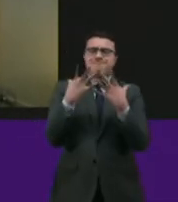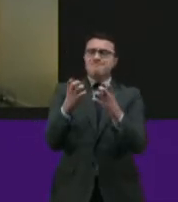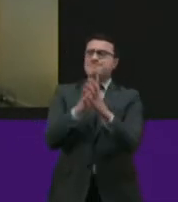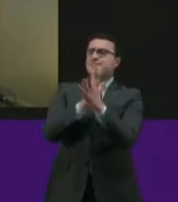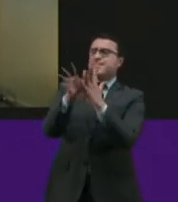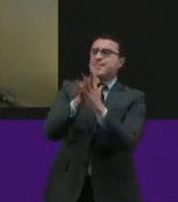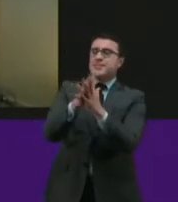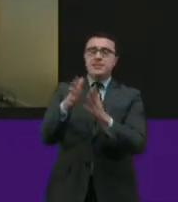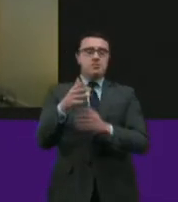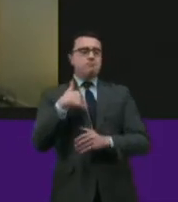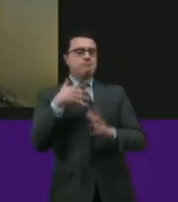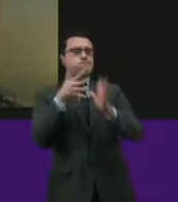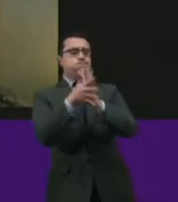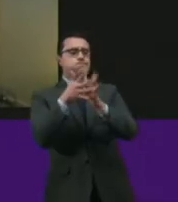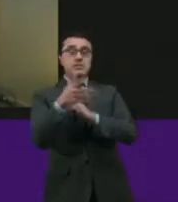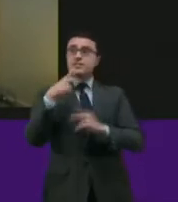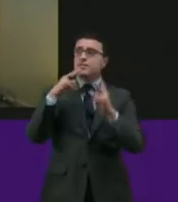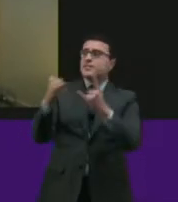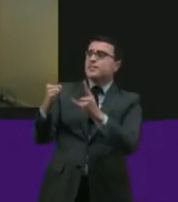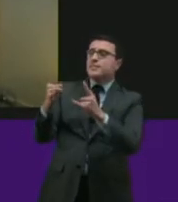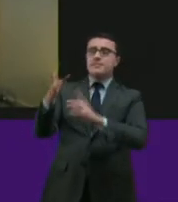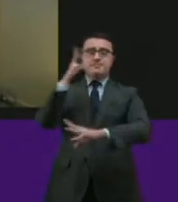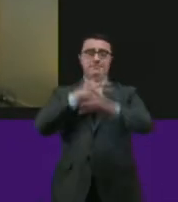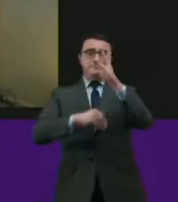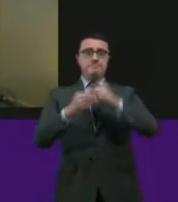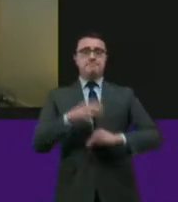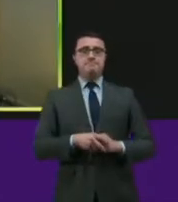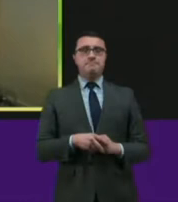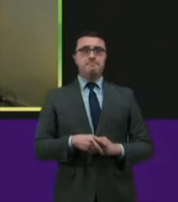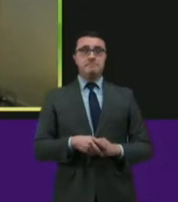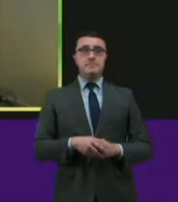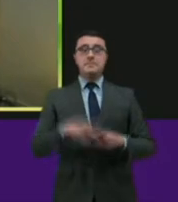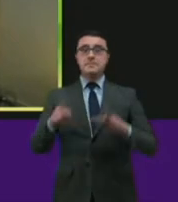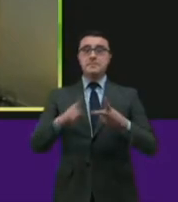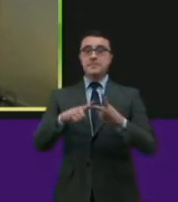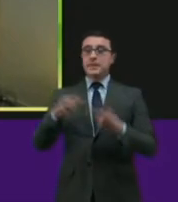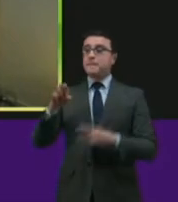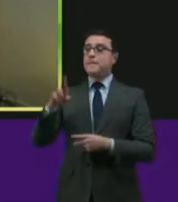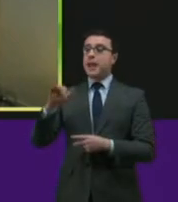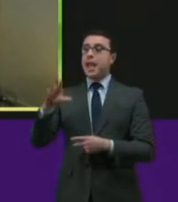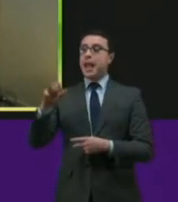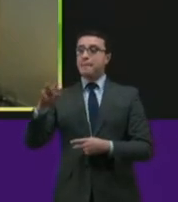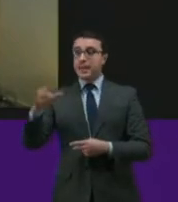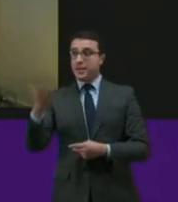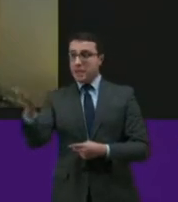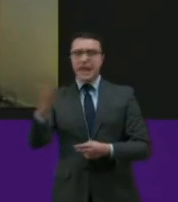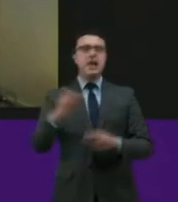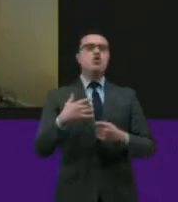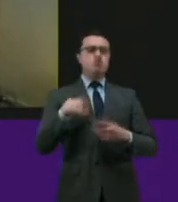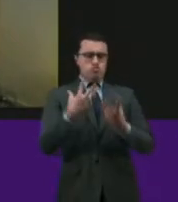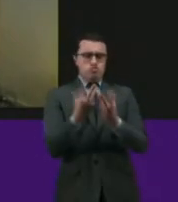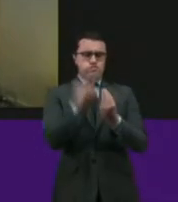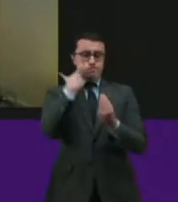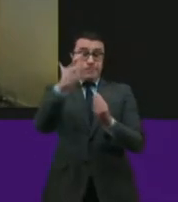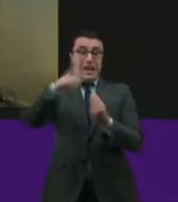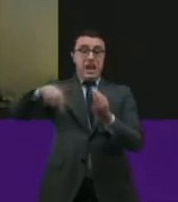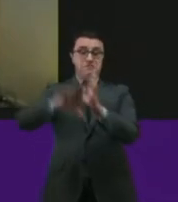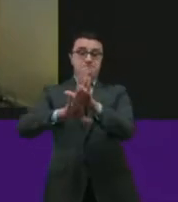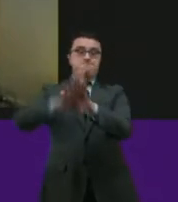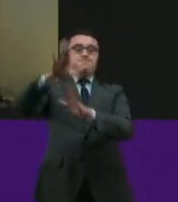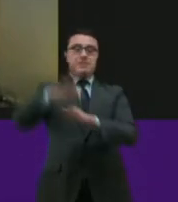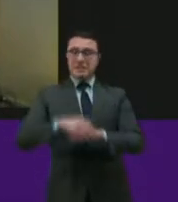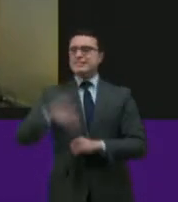Entonces, gracias. Camila Muñoz, María Camila Los Muñoz. cracks en potencia, Exacto, llamémoslos. exacto. Los cracks en